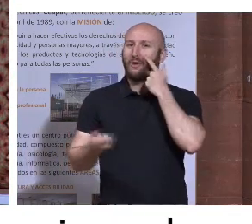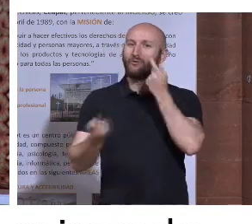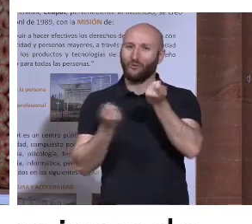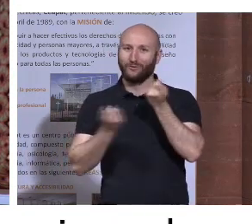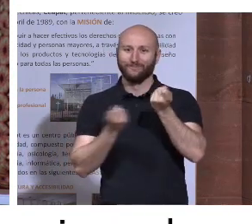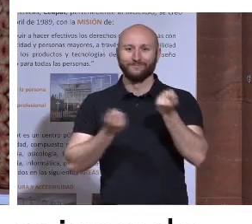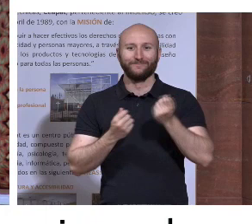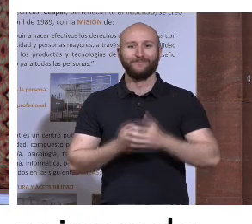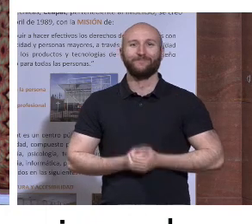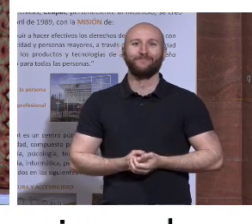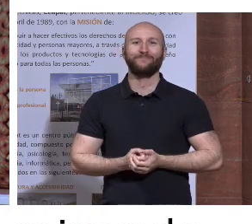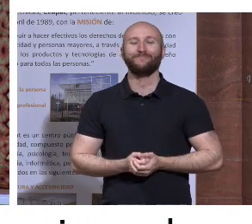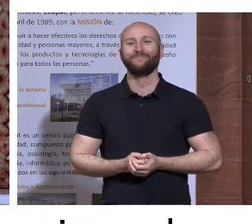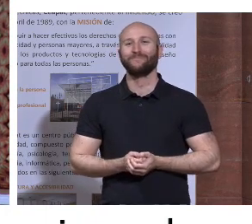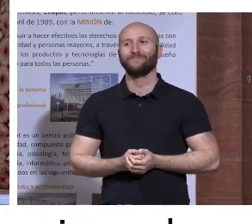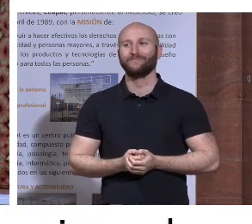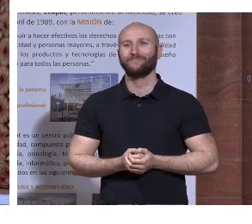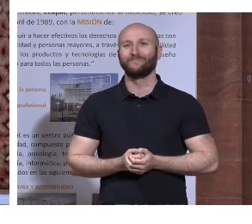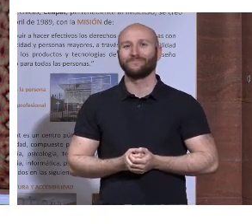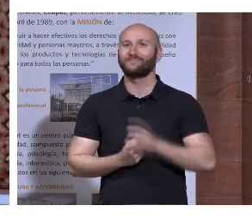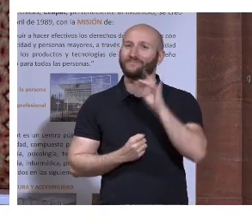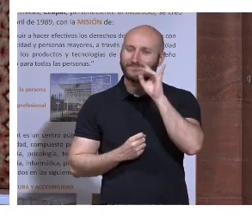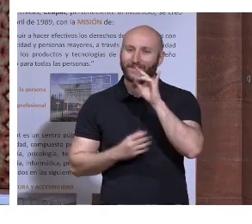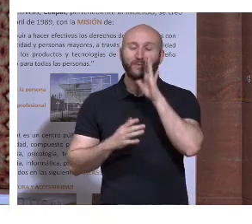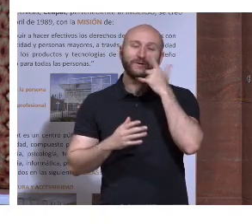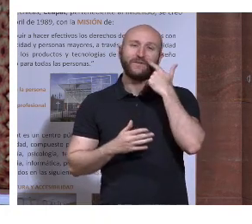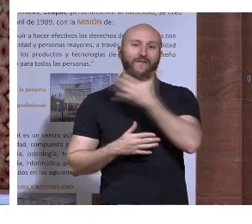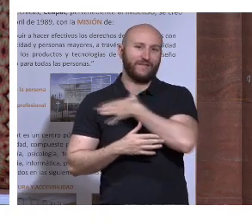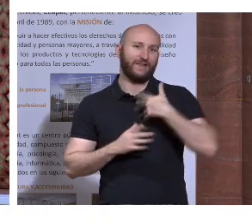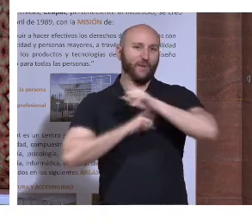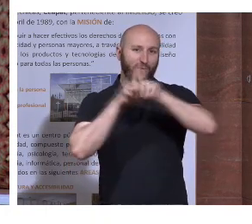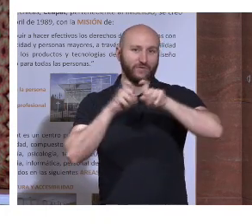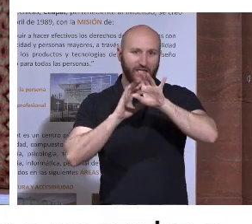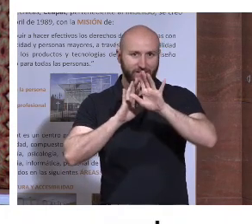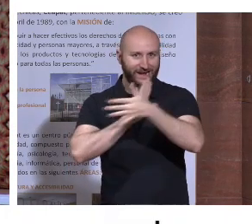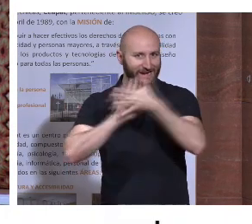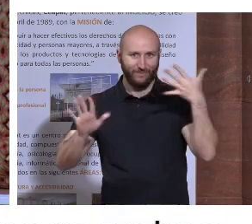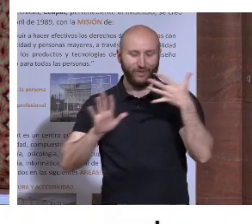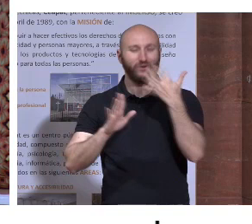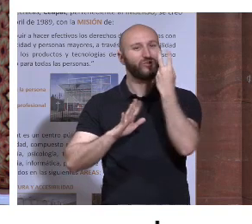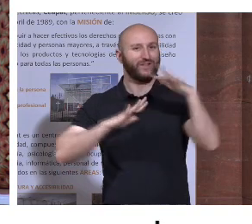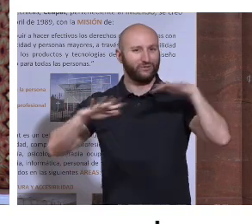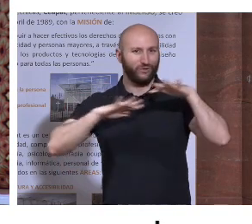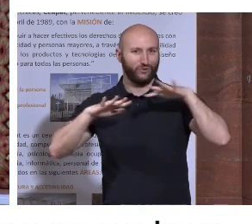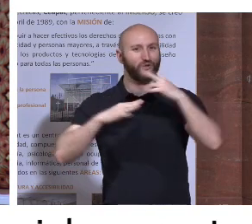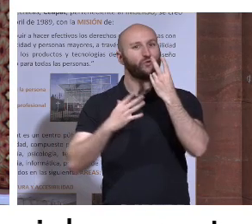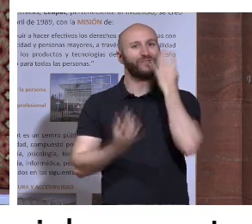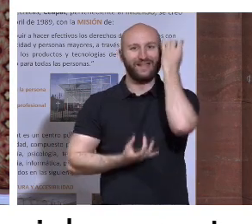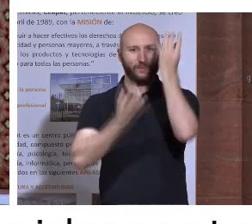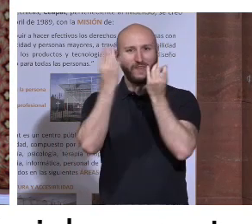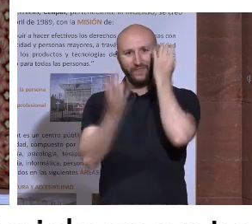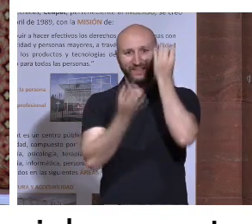Controlando, es que ha sido bien, jefa. Vale, esos son los cuatro momentos. Y ahora quería comentar muy rápidamente, bueno, dos actuaciones, dos actividades